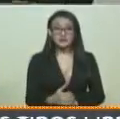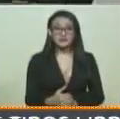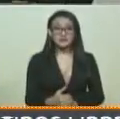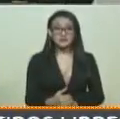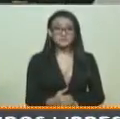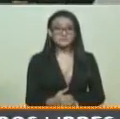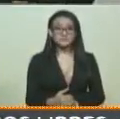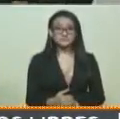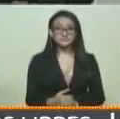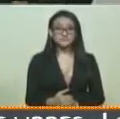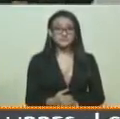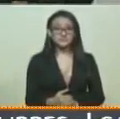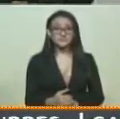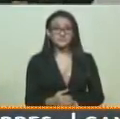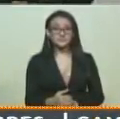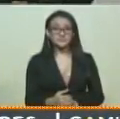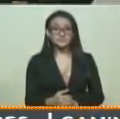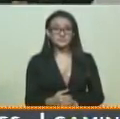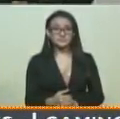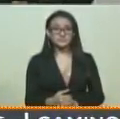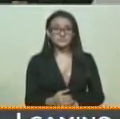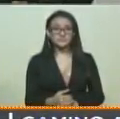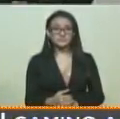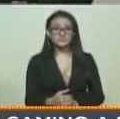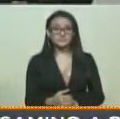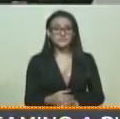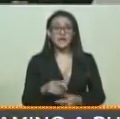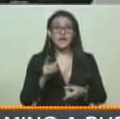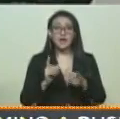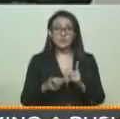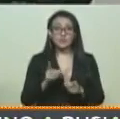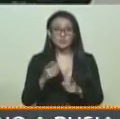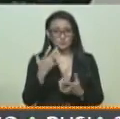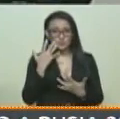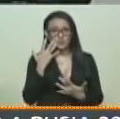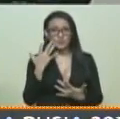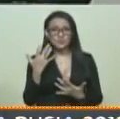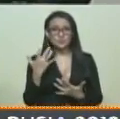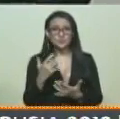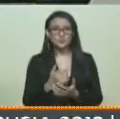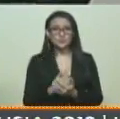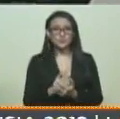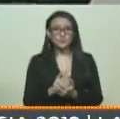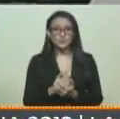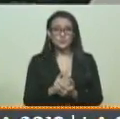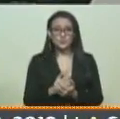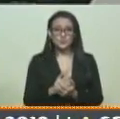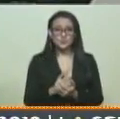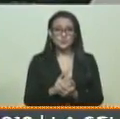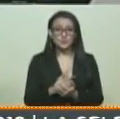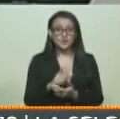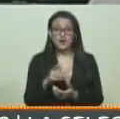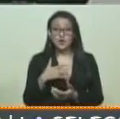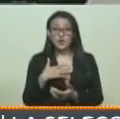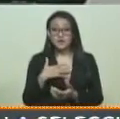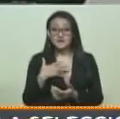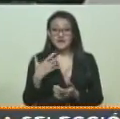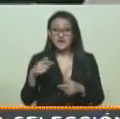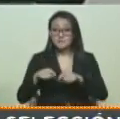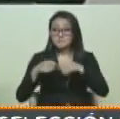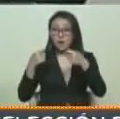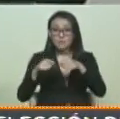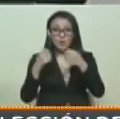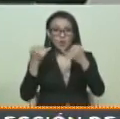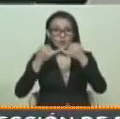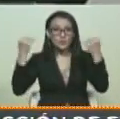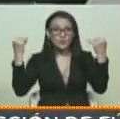habían perpetrado algunos, para dejar sin servicio eléctrico a distintas zonas